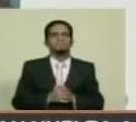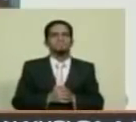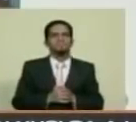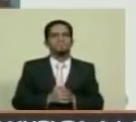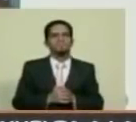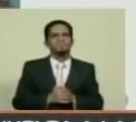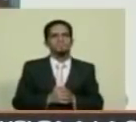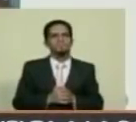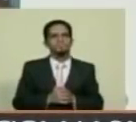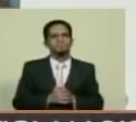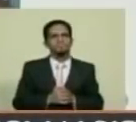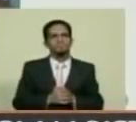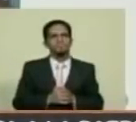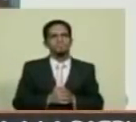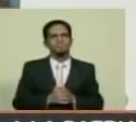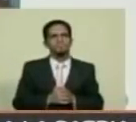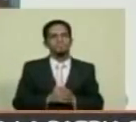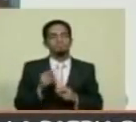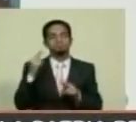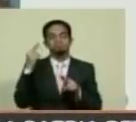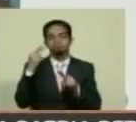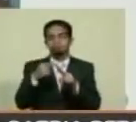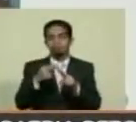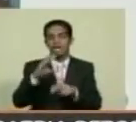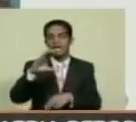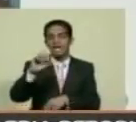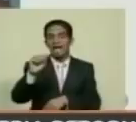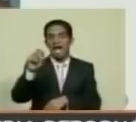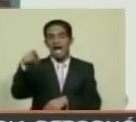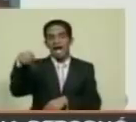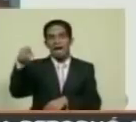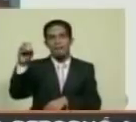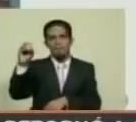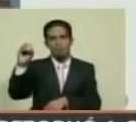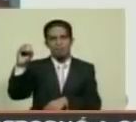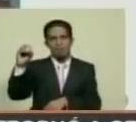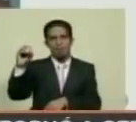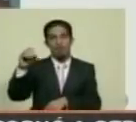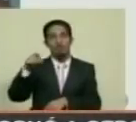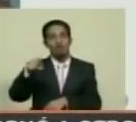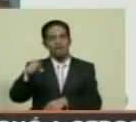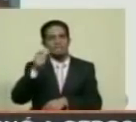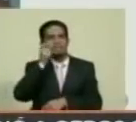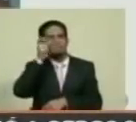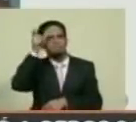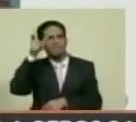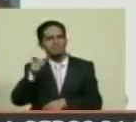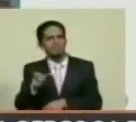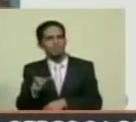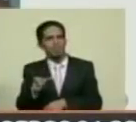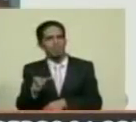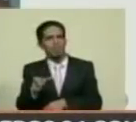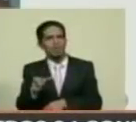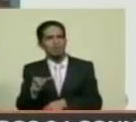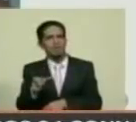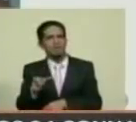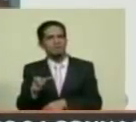28-302-016, alias Capo, como él mismo se hace mencionar, que fue una de las personas que